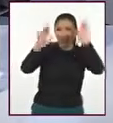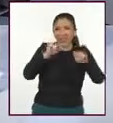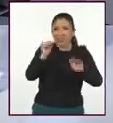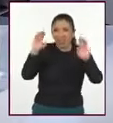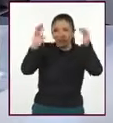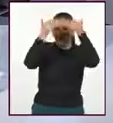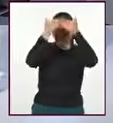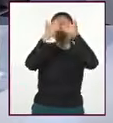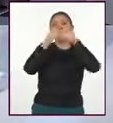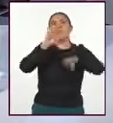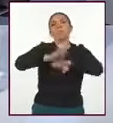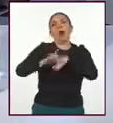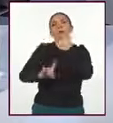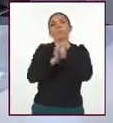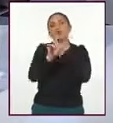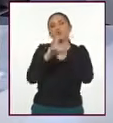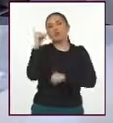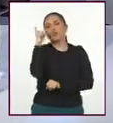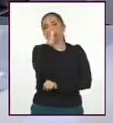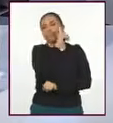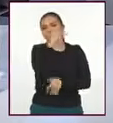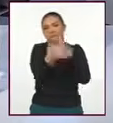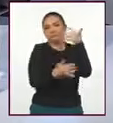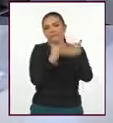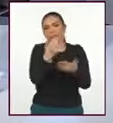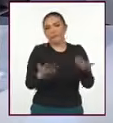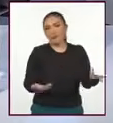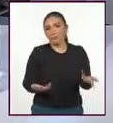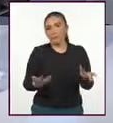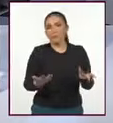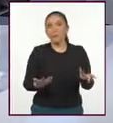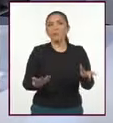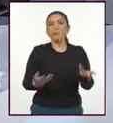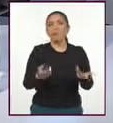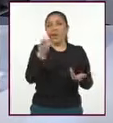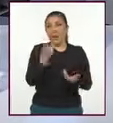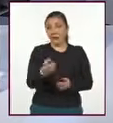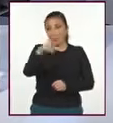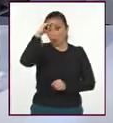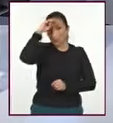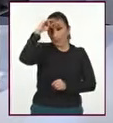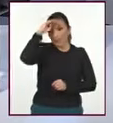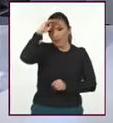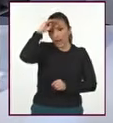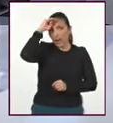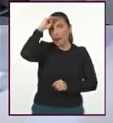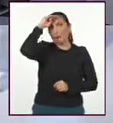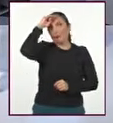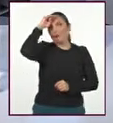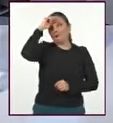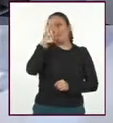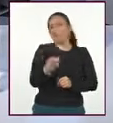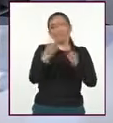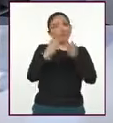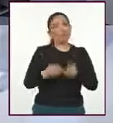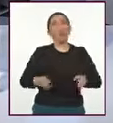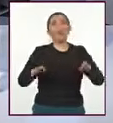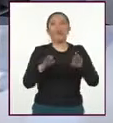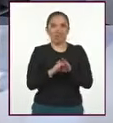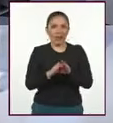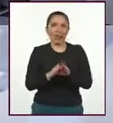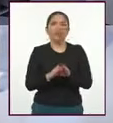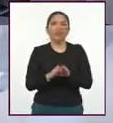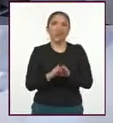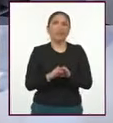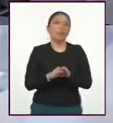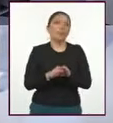nos complican muchísimo y el hecho de cuestionarse eso, yo diría, es algo fundamental. Claro. Uno,